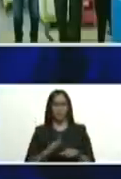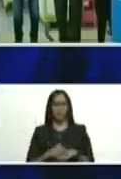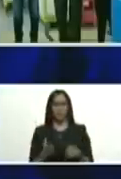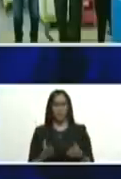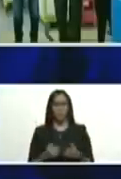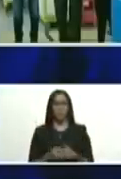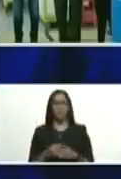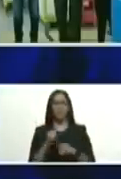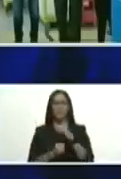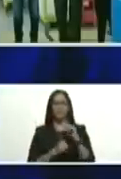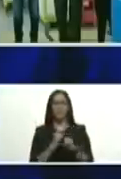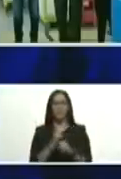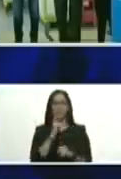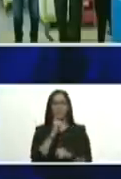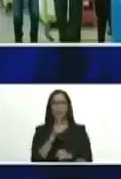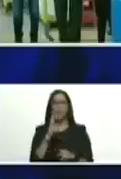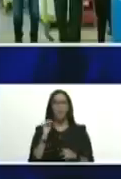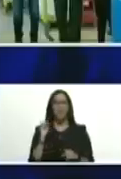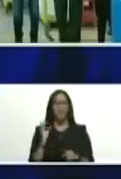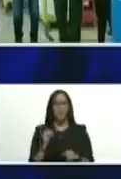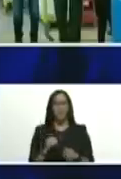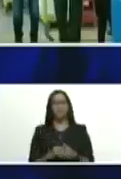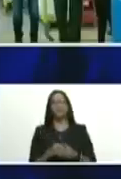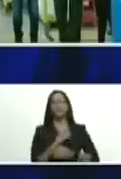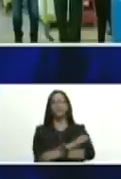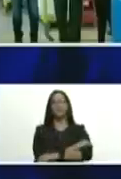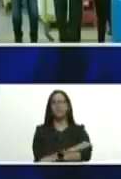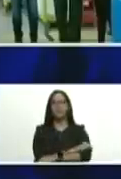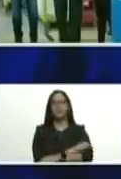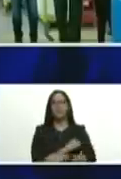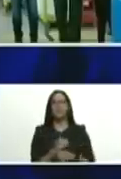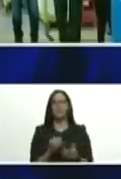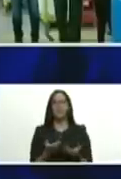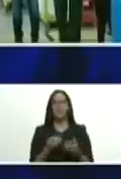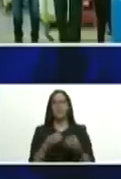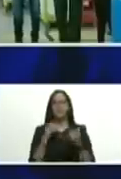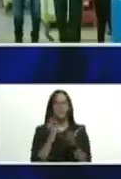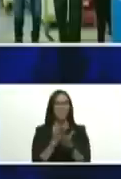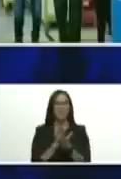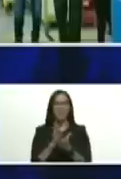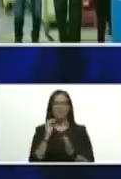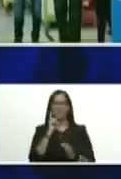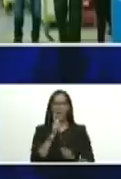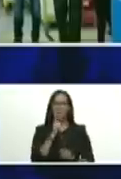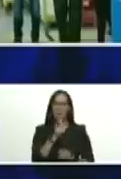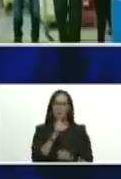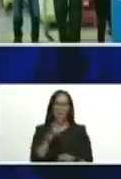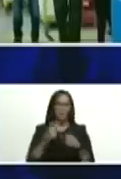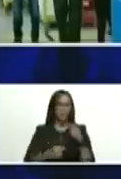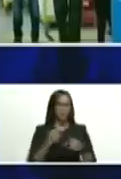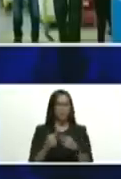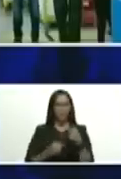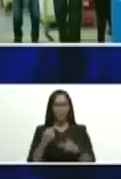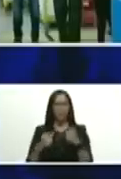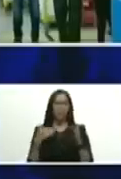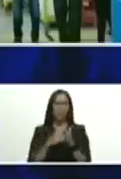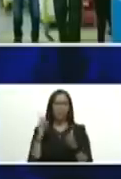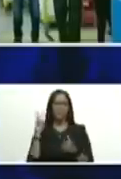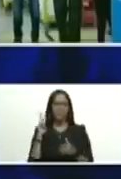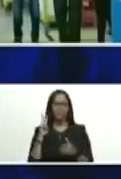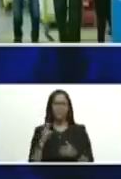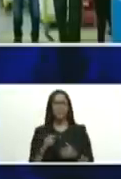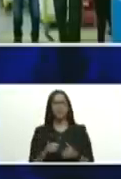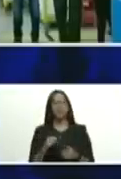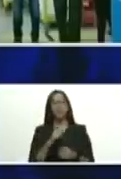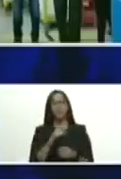exterior los malhablados, la ultraderecha, el imperialismo, se la pasa en una campaña permanente contra Venezuela. Y la